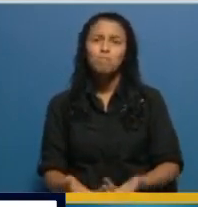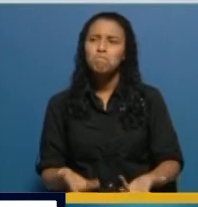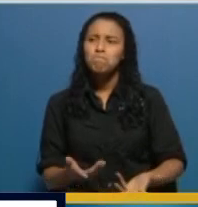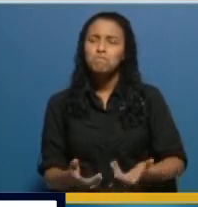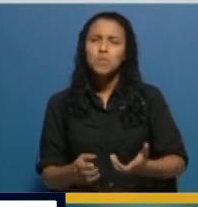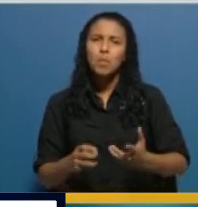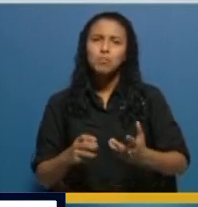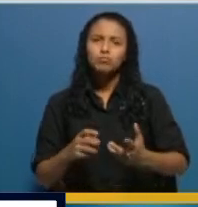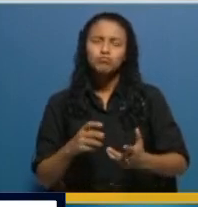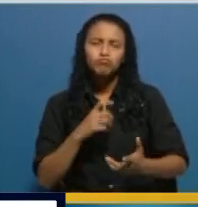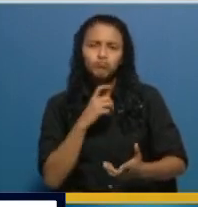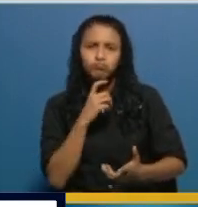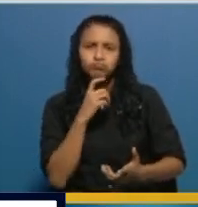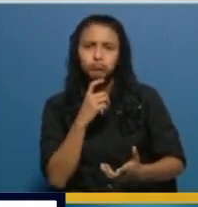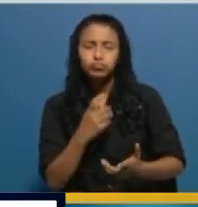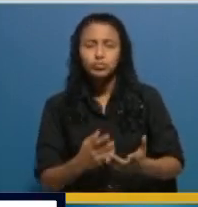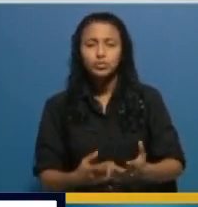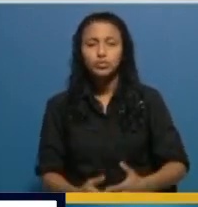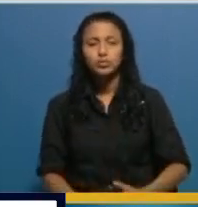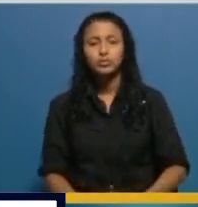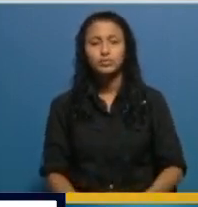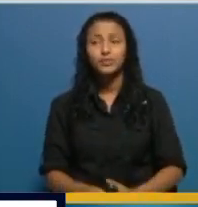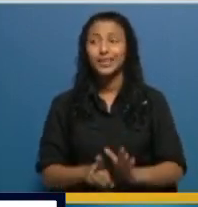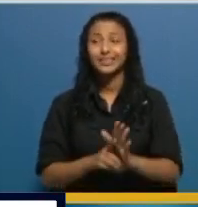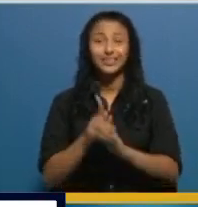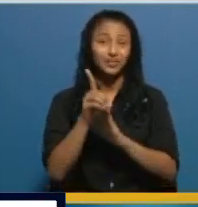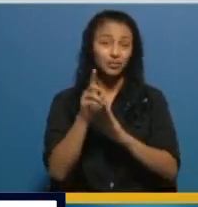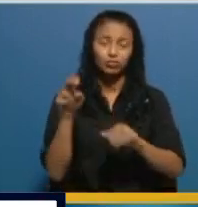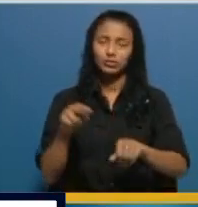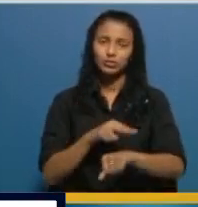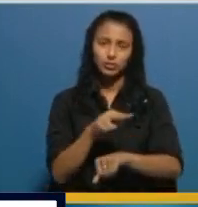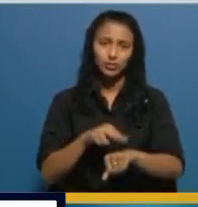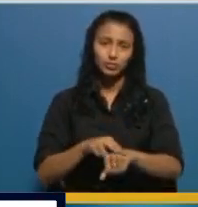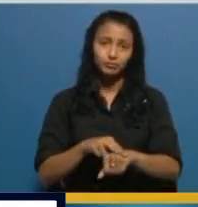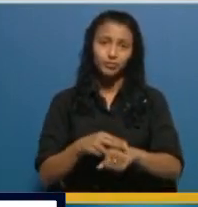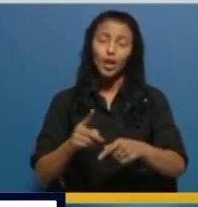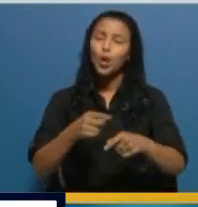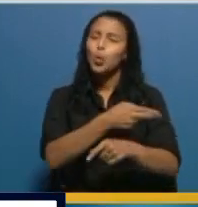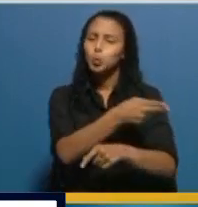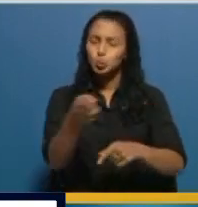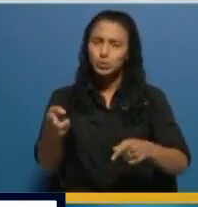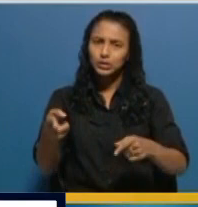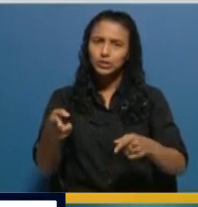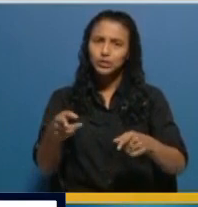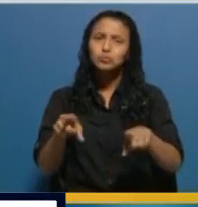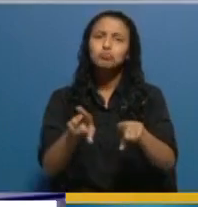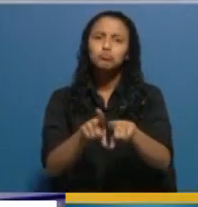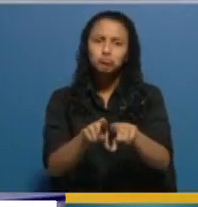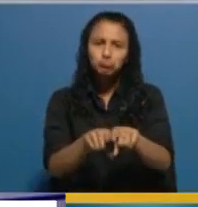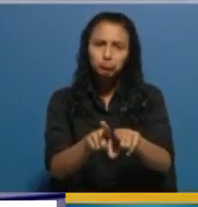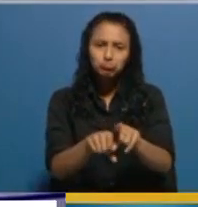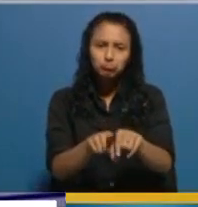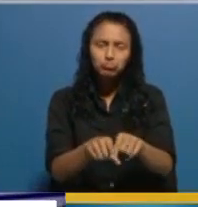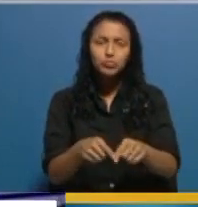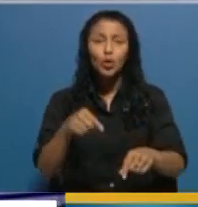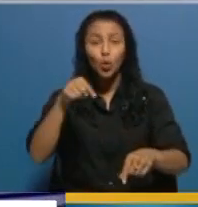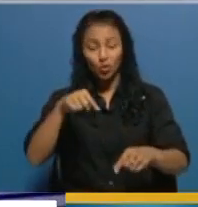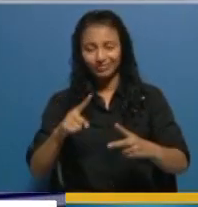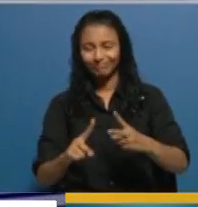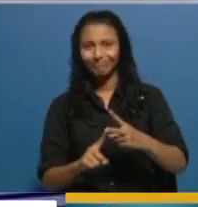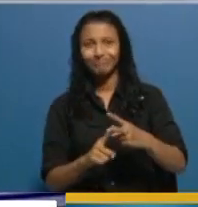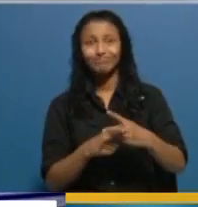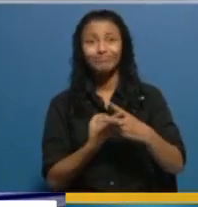que ya tiene el desarrollo nacional apreciados colegas hoy iniciamos una jornada cuyos